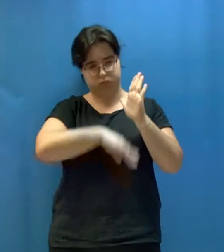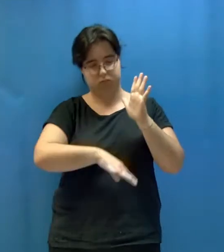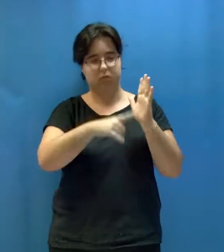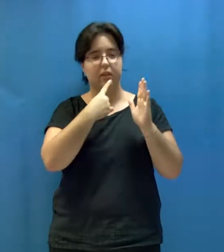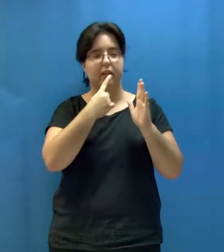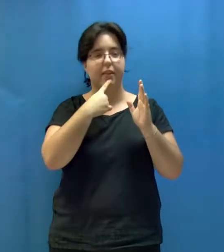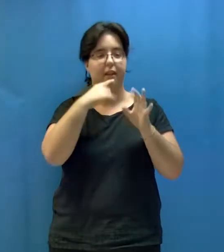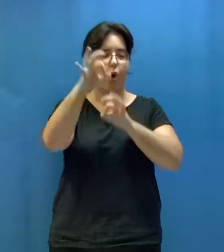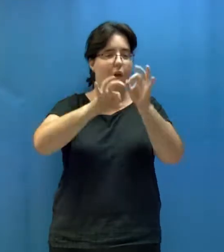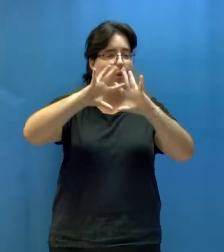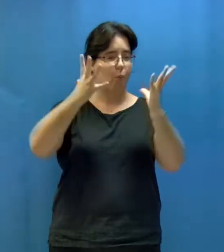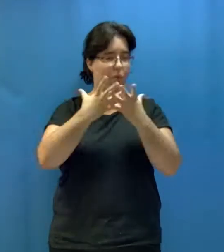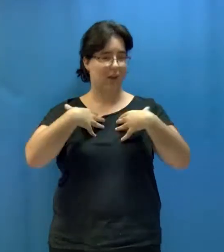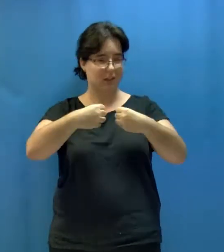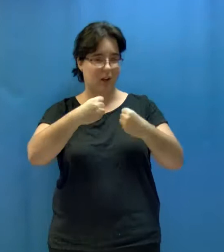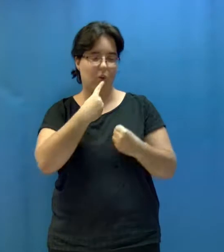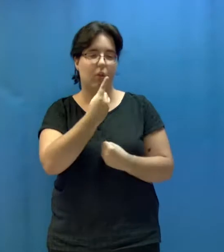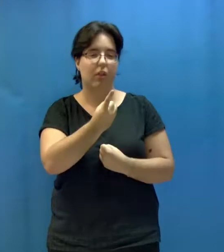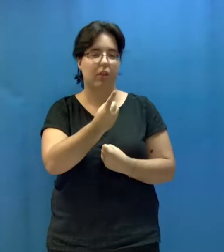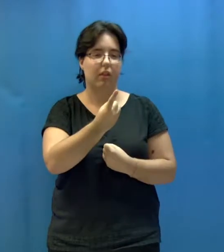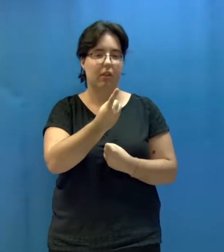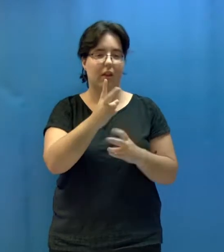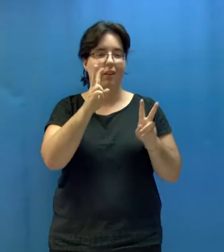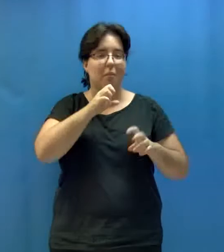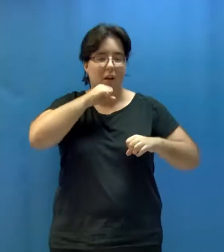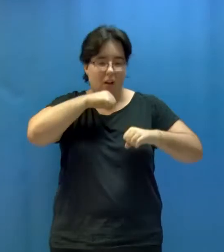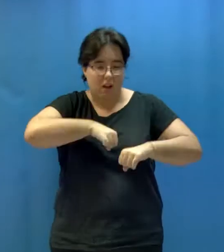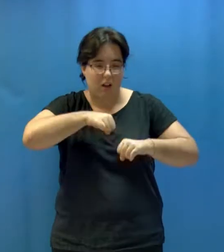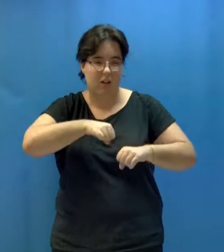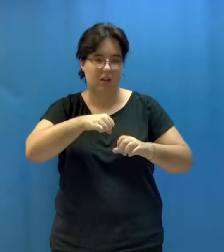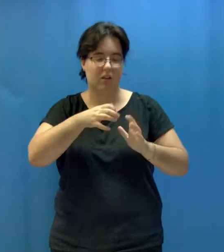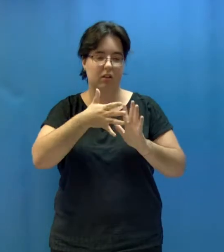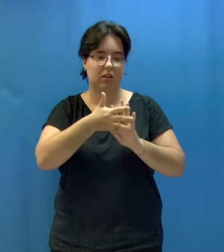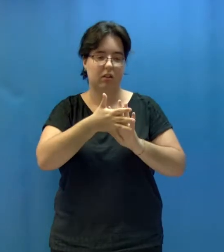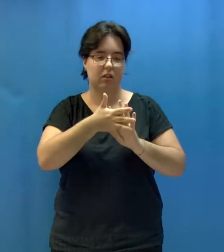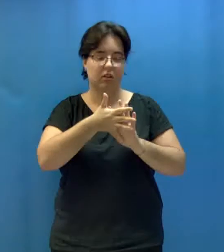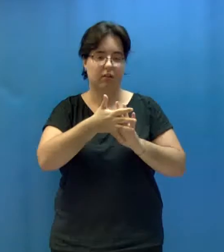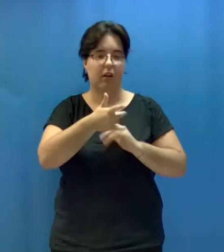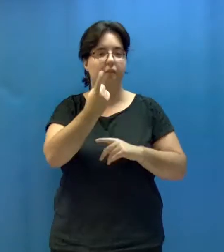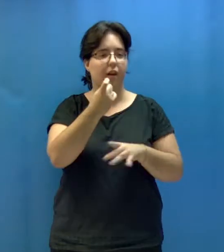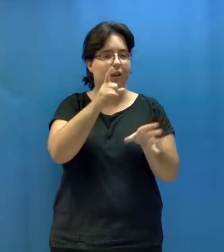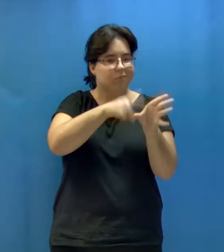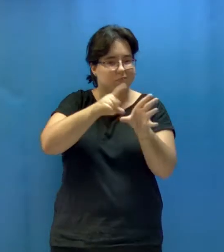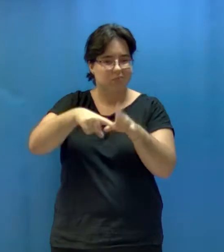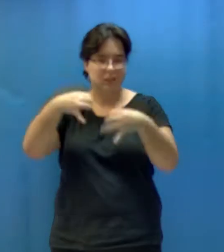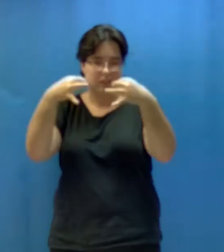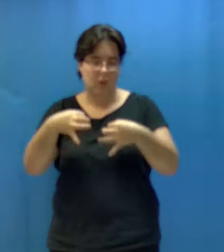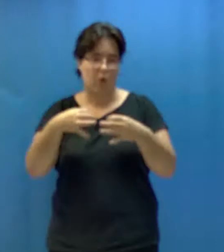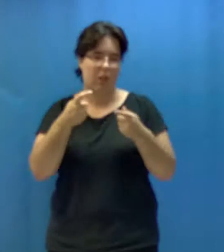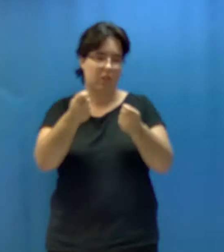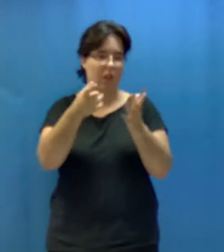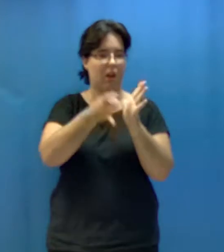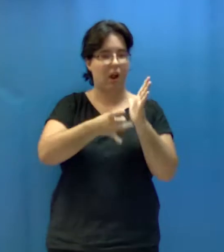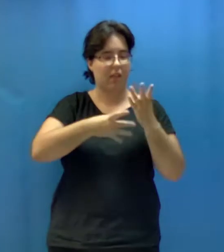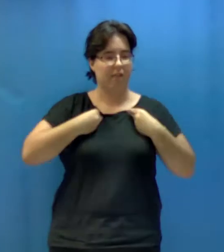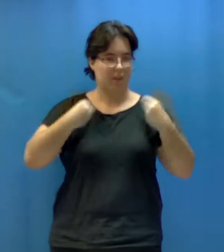Salud define el envejecimiento activo como el proceso de optimizar las oportunidades de salud, participación y seguridad en orden a mejorar la calidad de vida de las personas